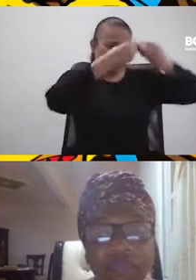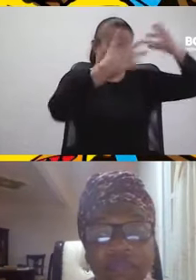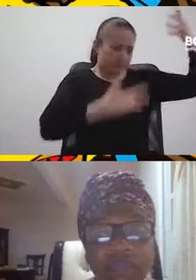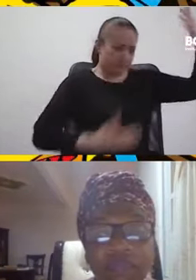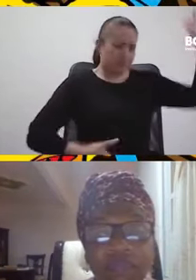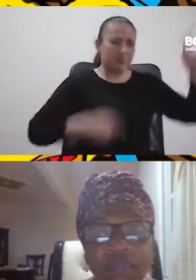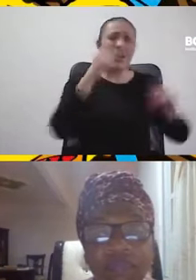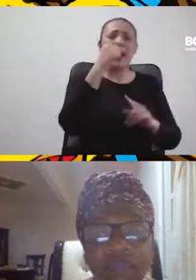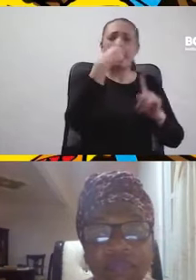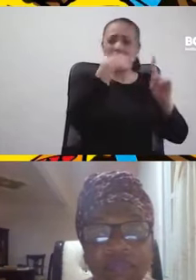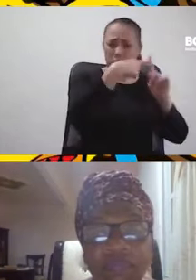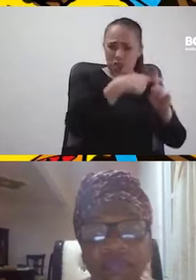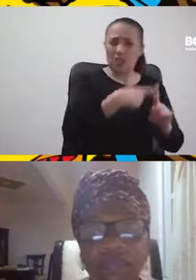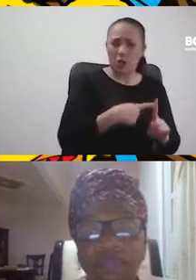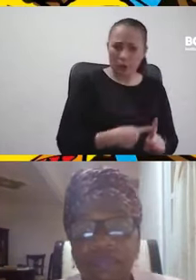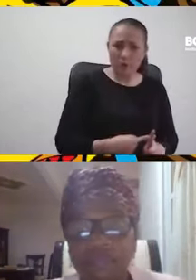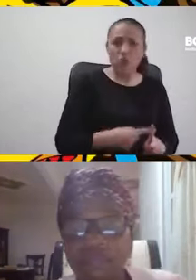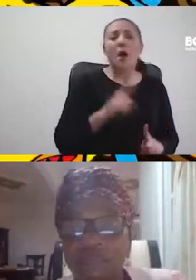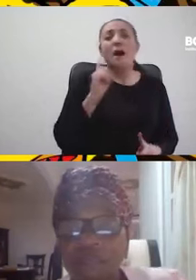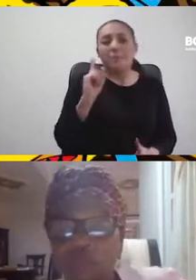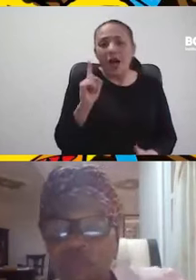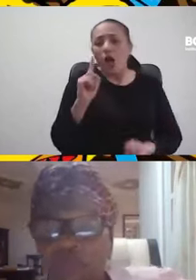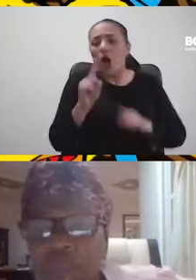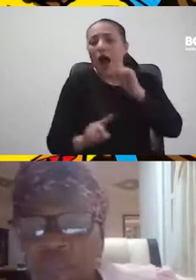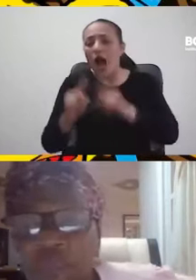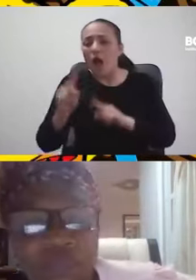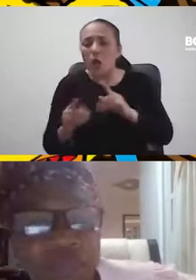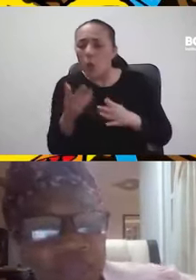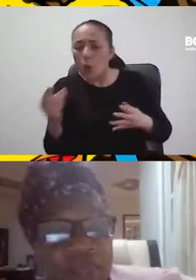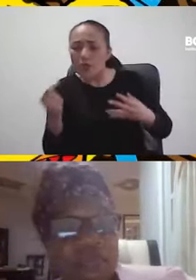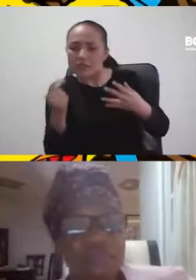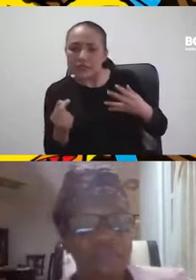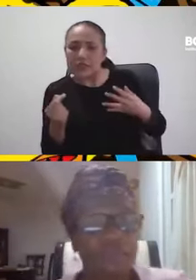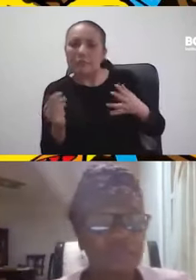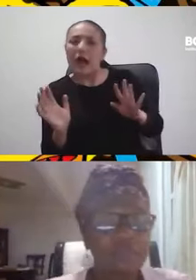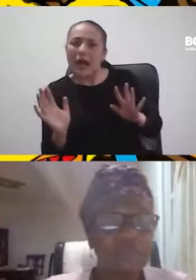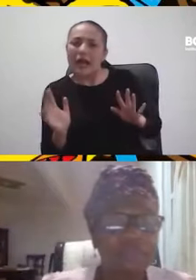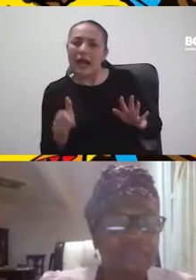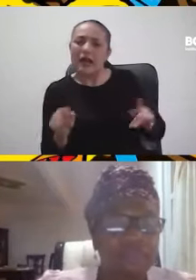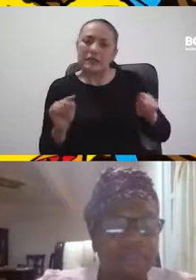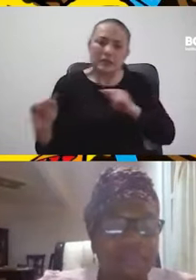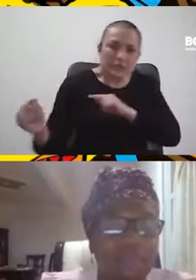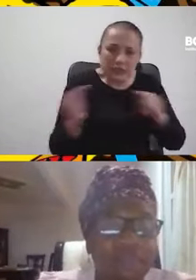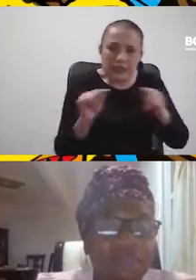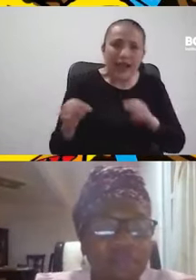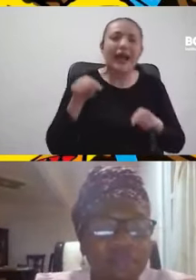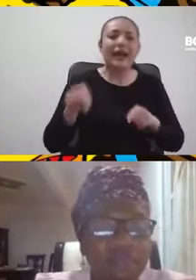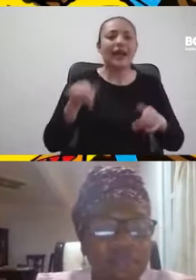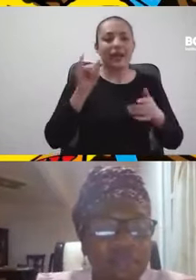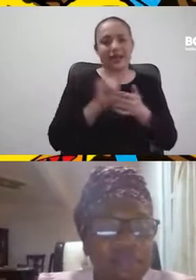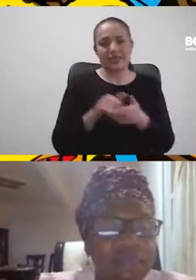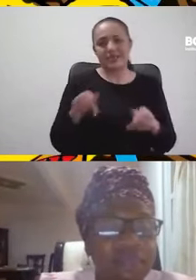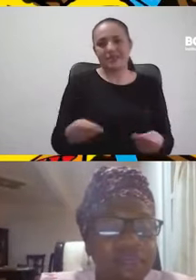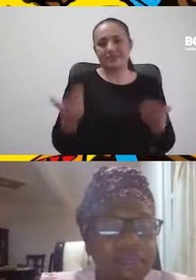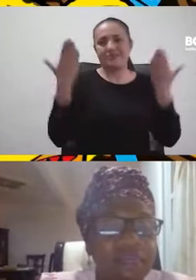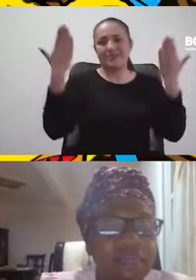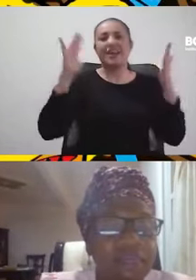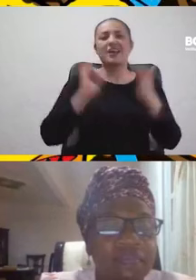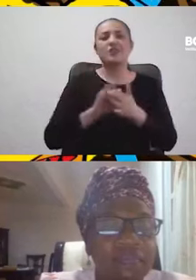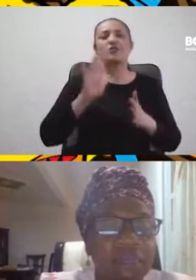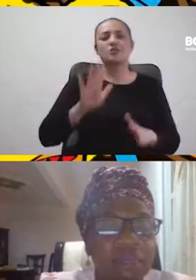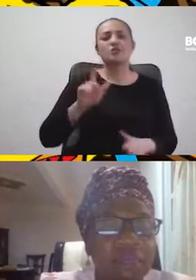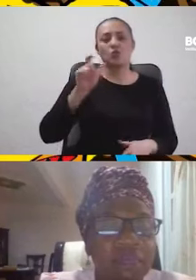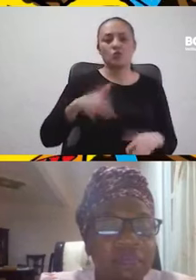tener cositas que van a estar ahí para el debate y la discusión, y eso es lo que termina enriqueciendo la figura de alguien